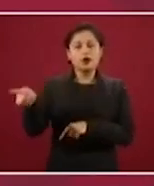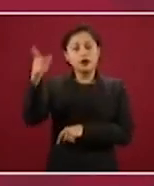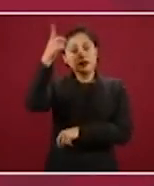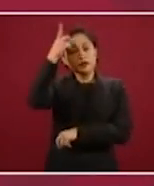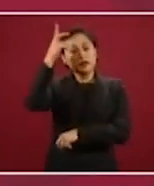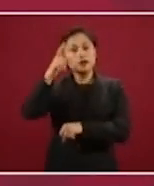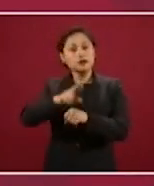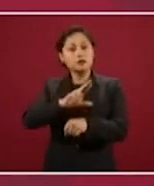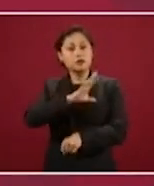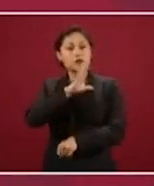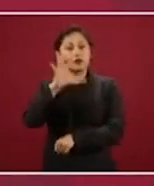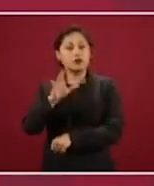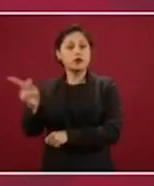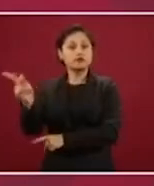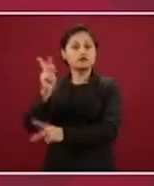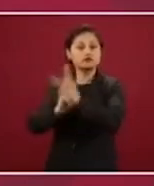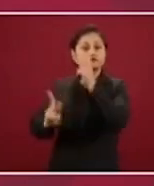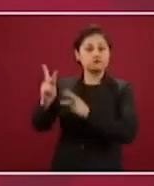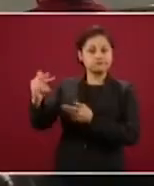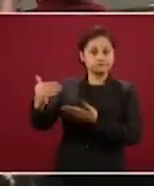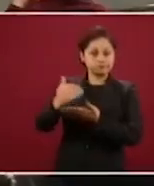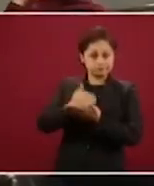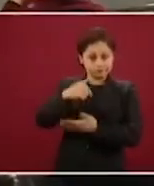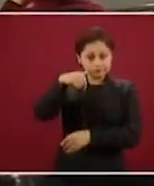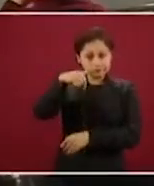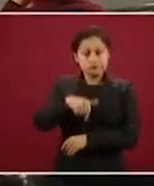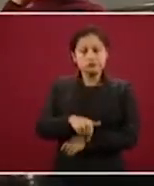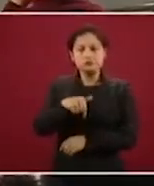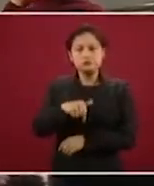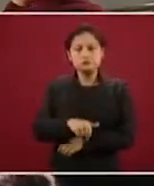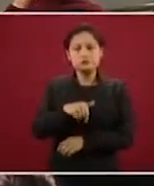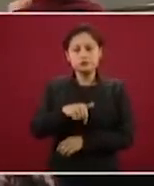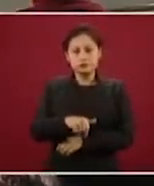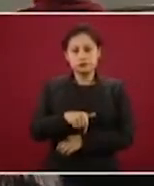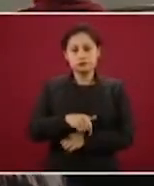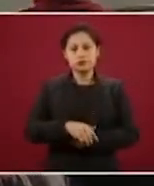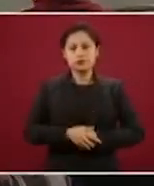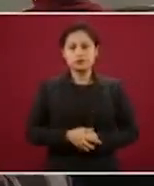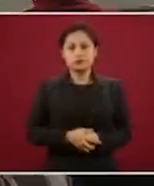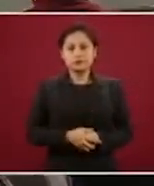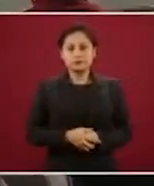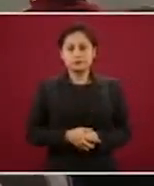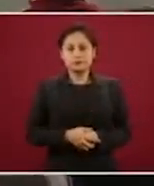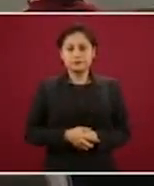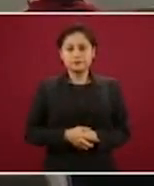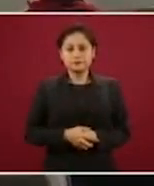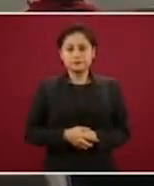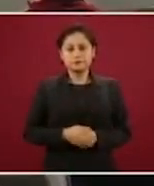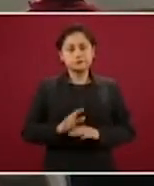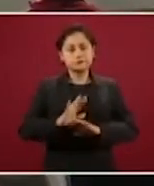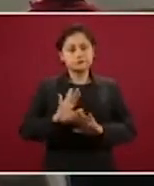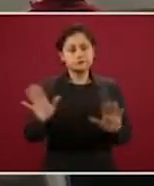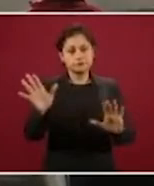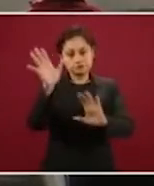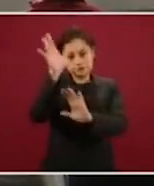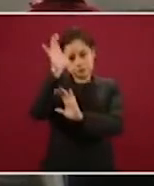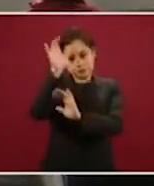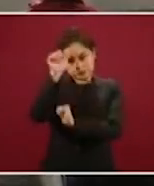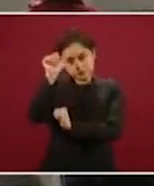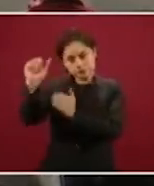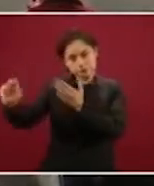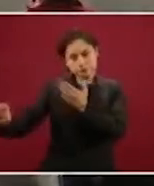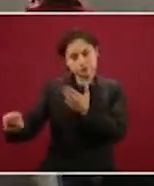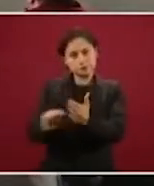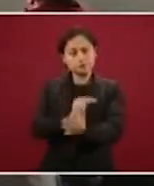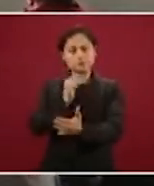general y se convino a hacer un